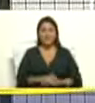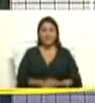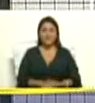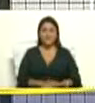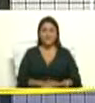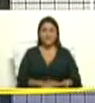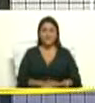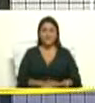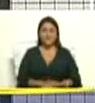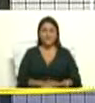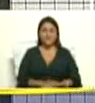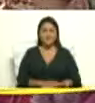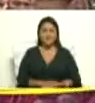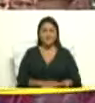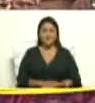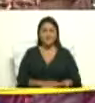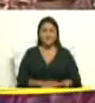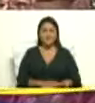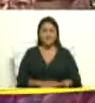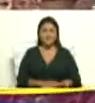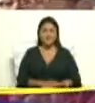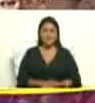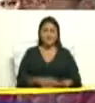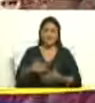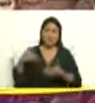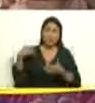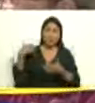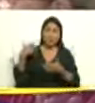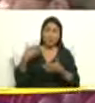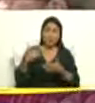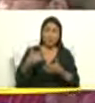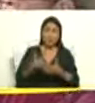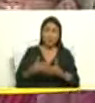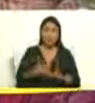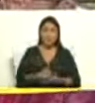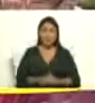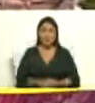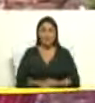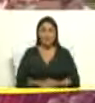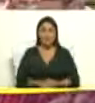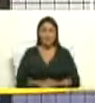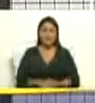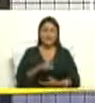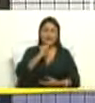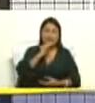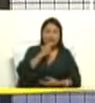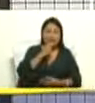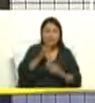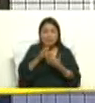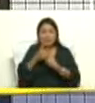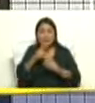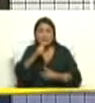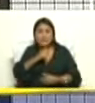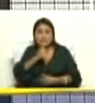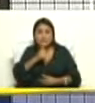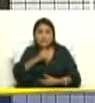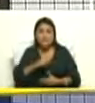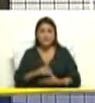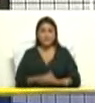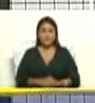Ah que les tocó recorrer Los caminos de la clandestinidad la resistencia